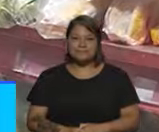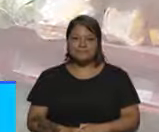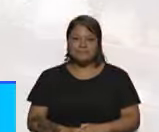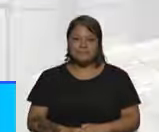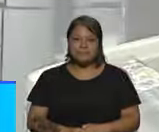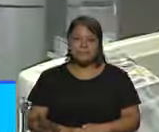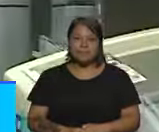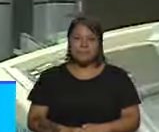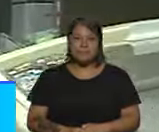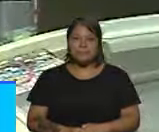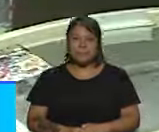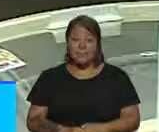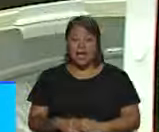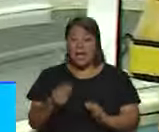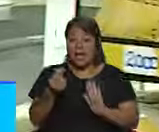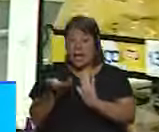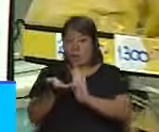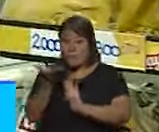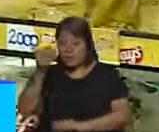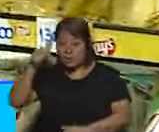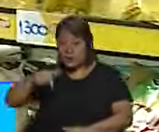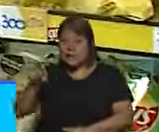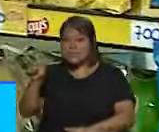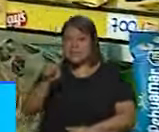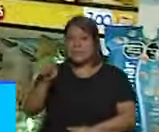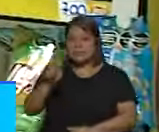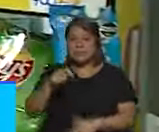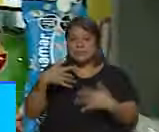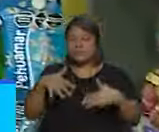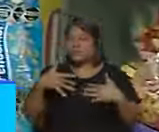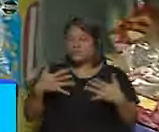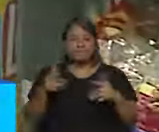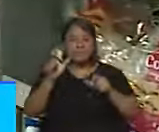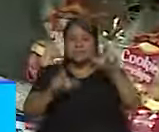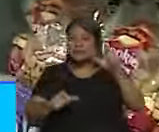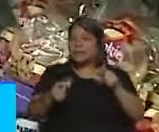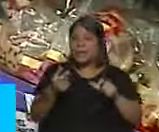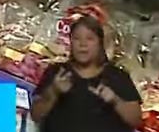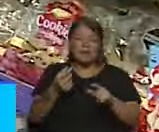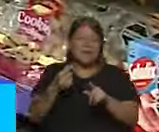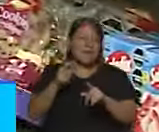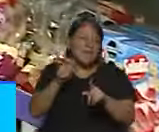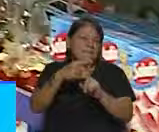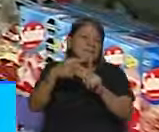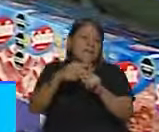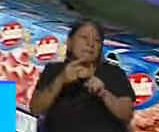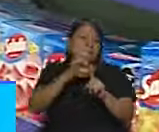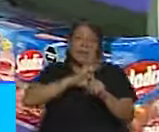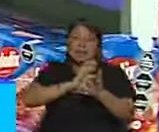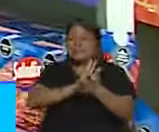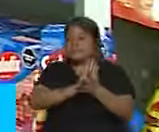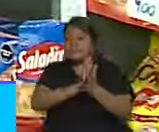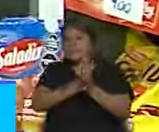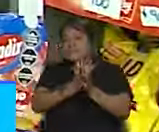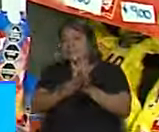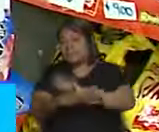alcanza por los aumentos el mes se empieza a cortar y la gente se queda sin plata A mediados de mes los alimentos son